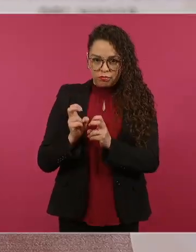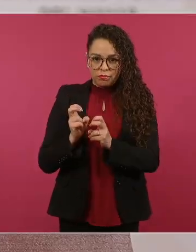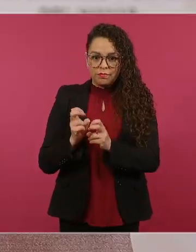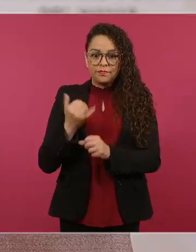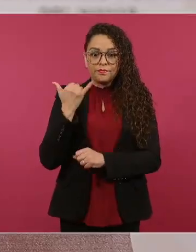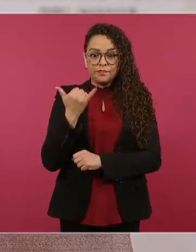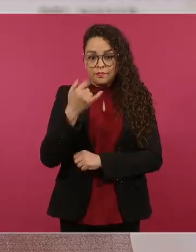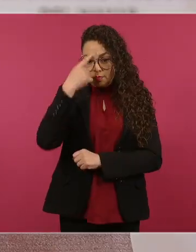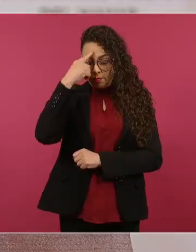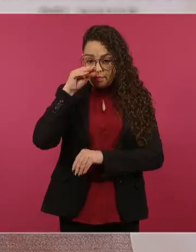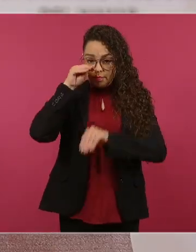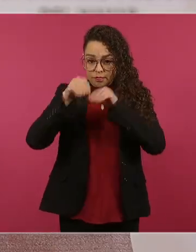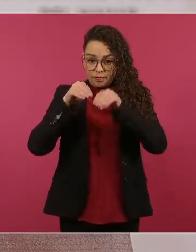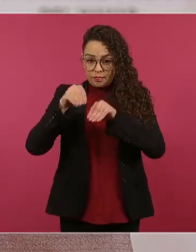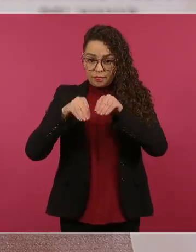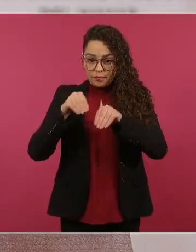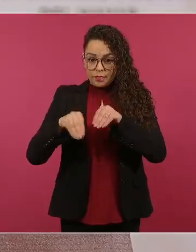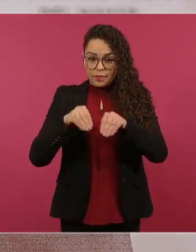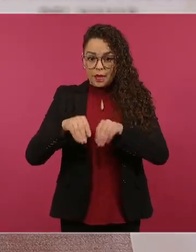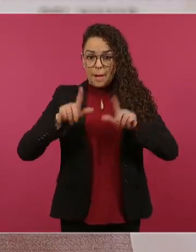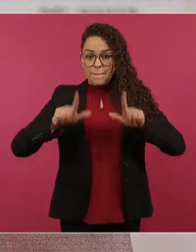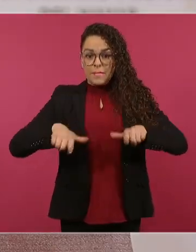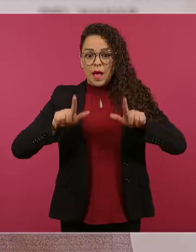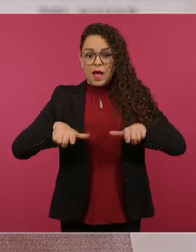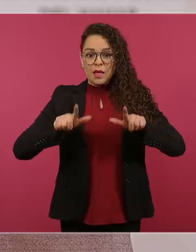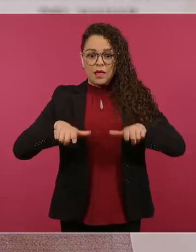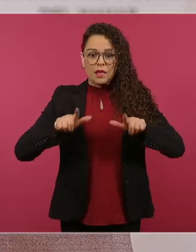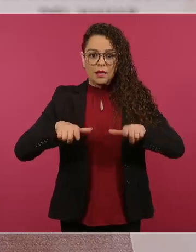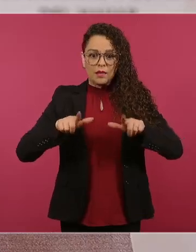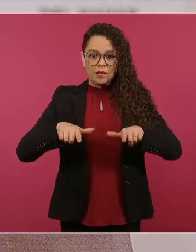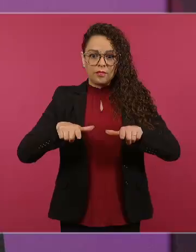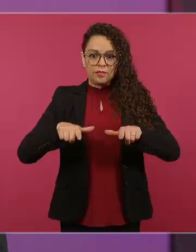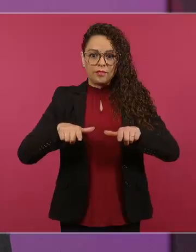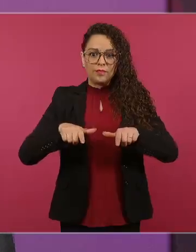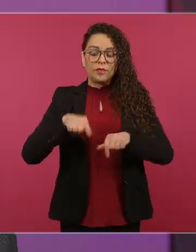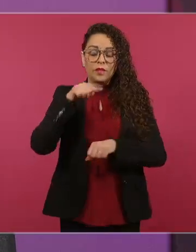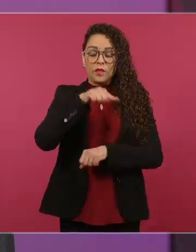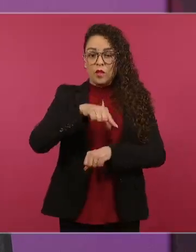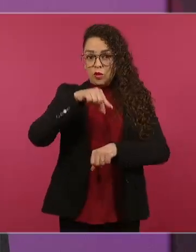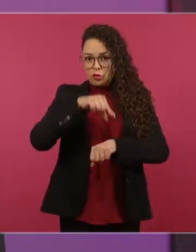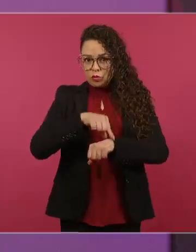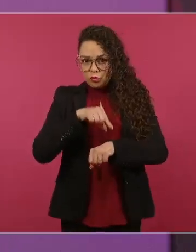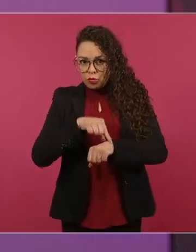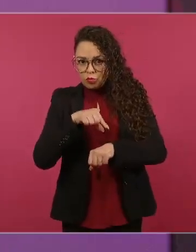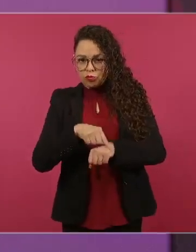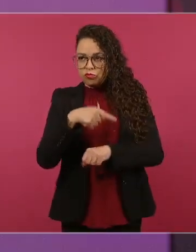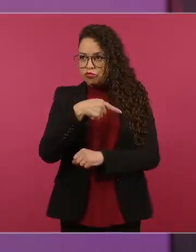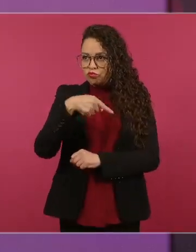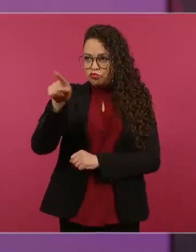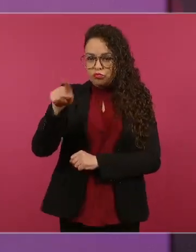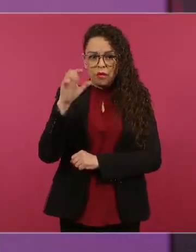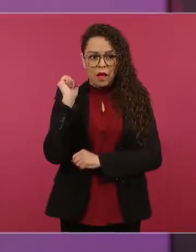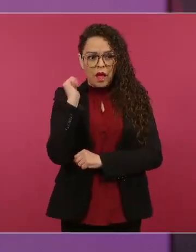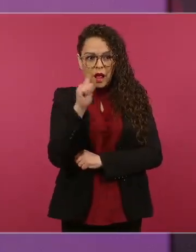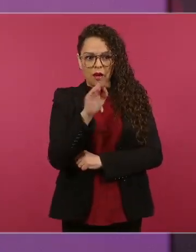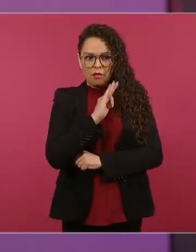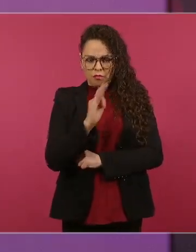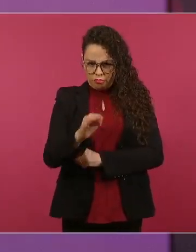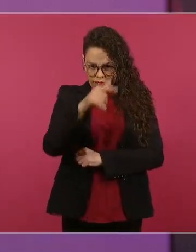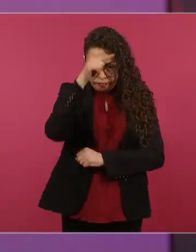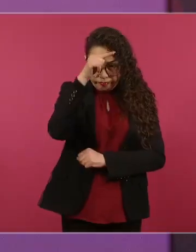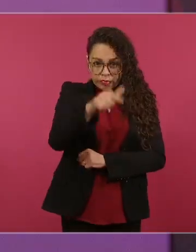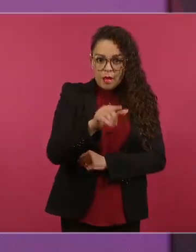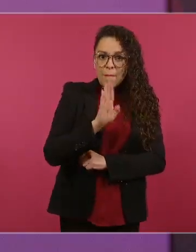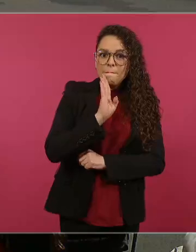y realización mediante plataformas de licencias médicas que nos permite detectar irregularidades en este tipo